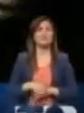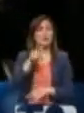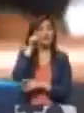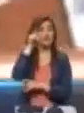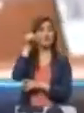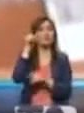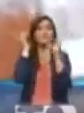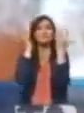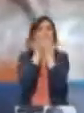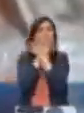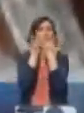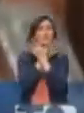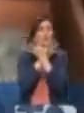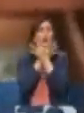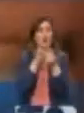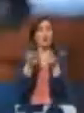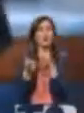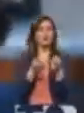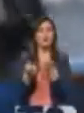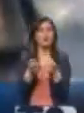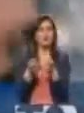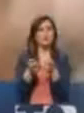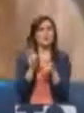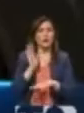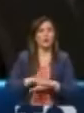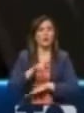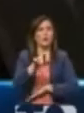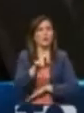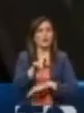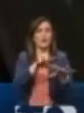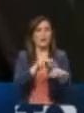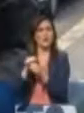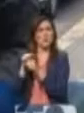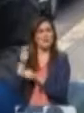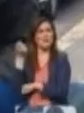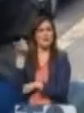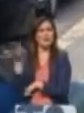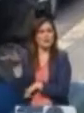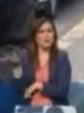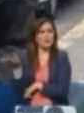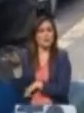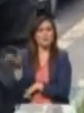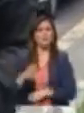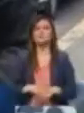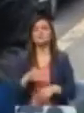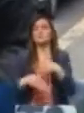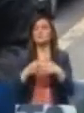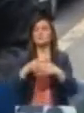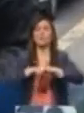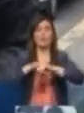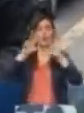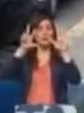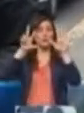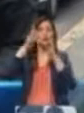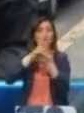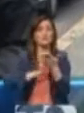Fiscalía confundió los operativos y le adjudicaron a él el retiro de ese dinero. Esta audiencia se inició hacia las